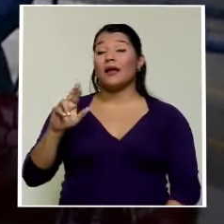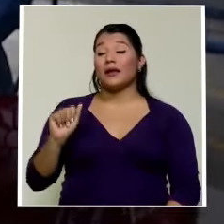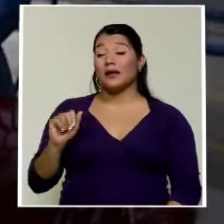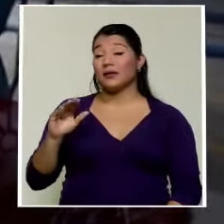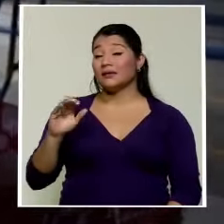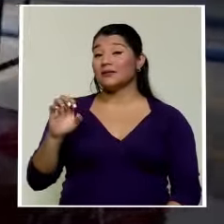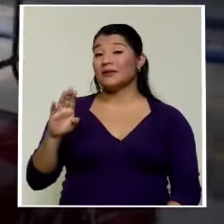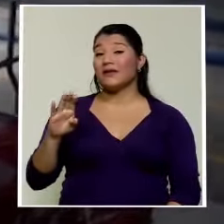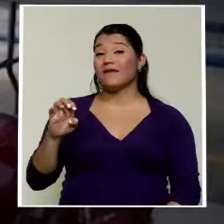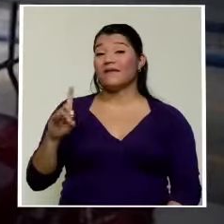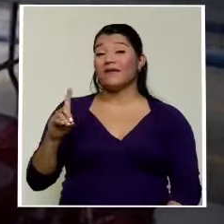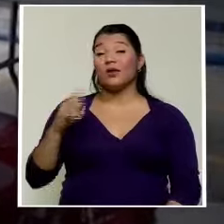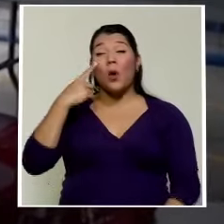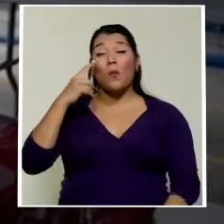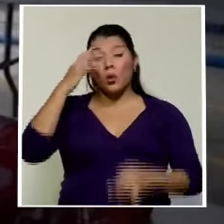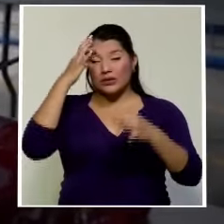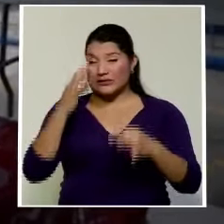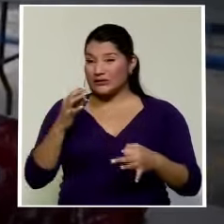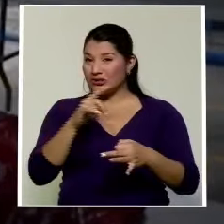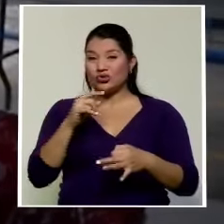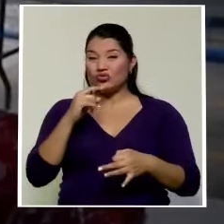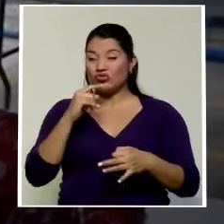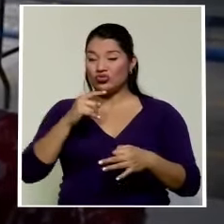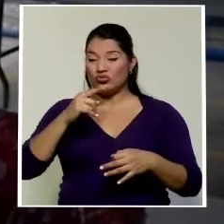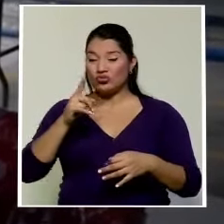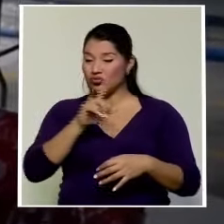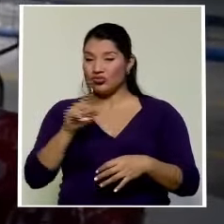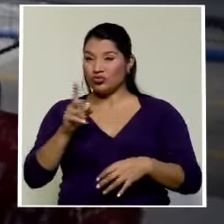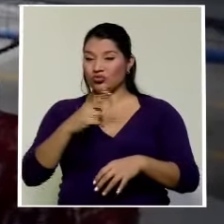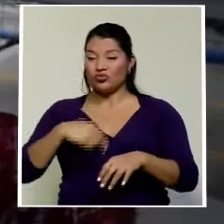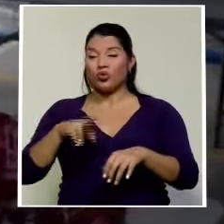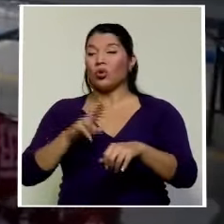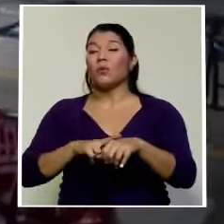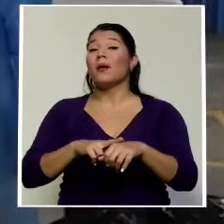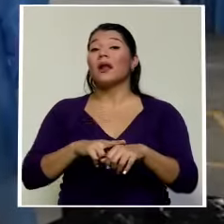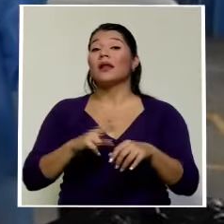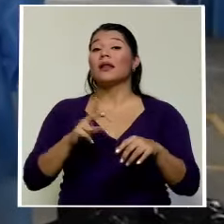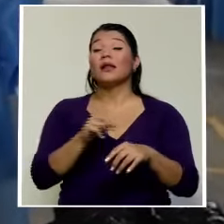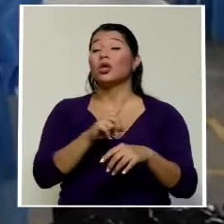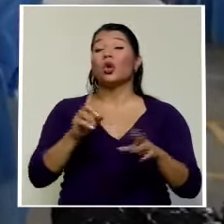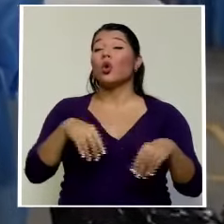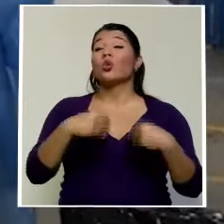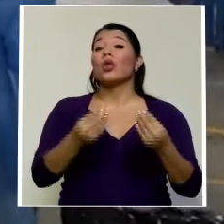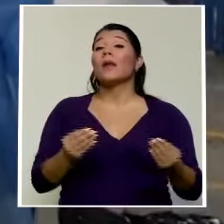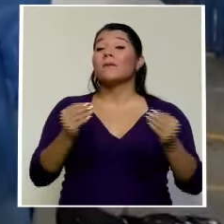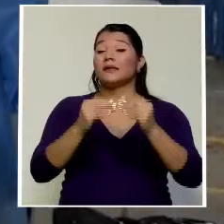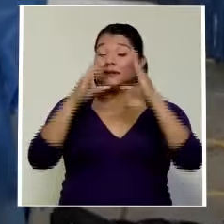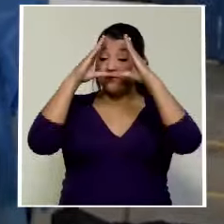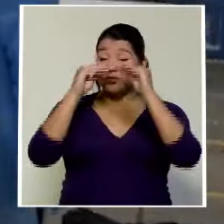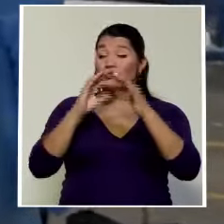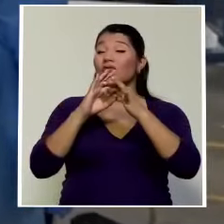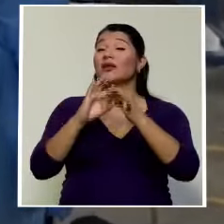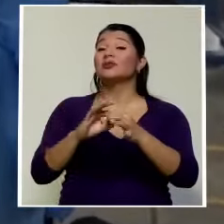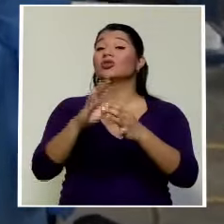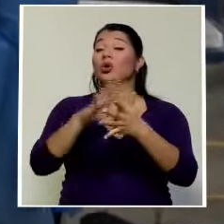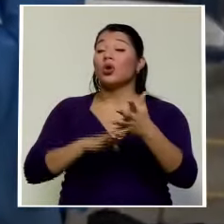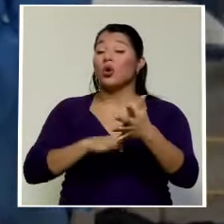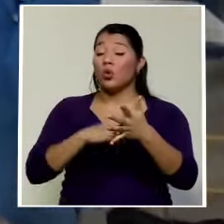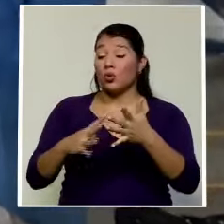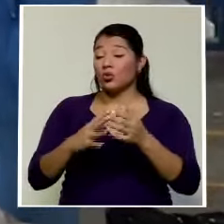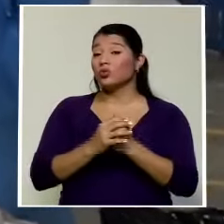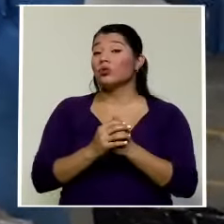cautelar atípica que ordenó al Ministerio de Justicia de no brindar más información a la prensa sobre la cárcel de San Sebastián mientras este